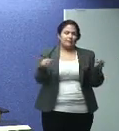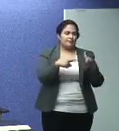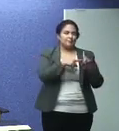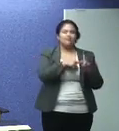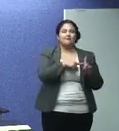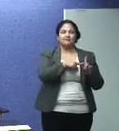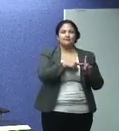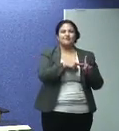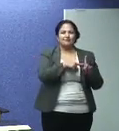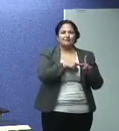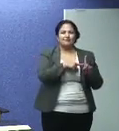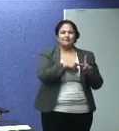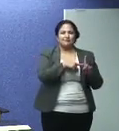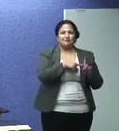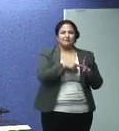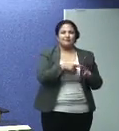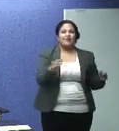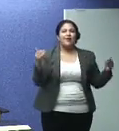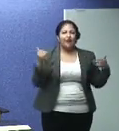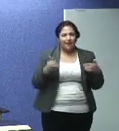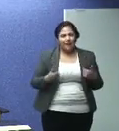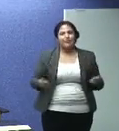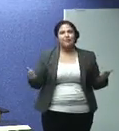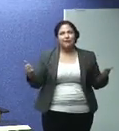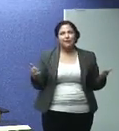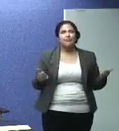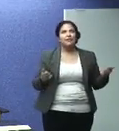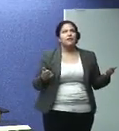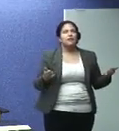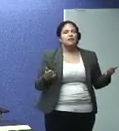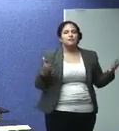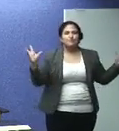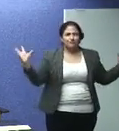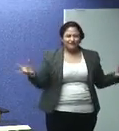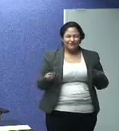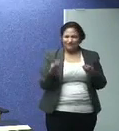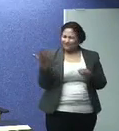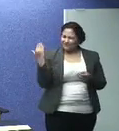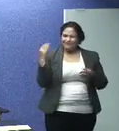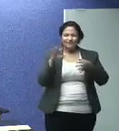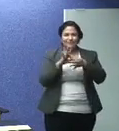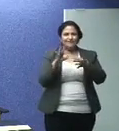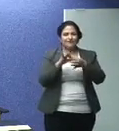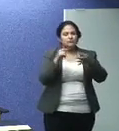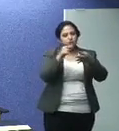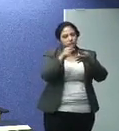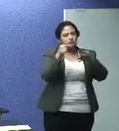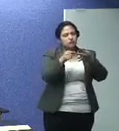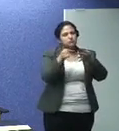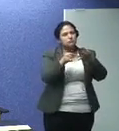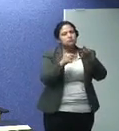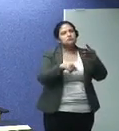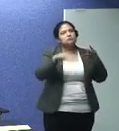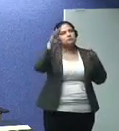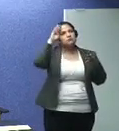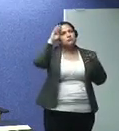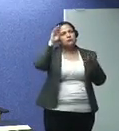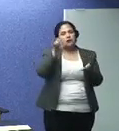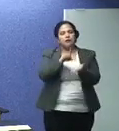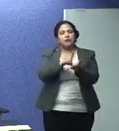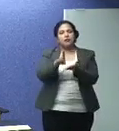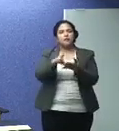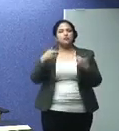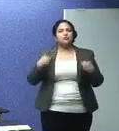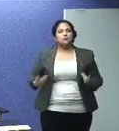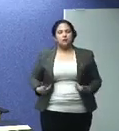cuando llegamos, y ahora sí uno todos estos elementos, y llegamos al momento clave del modelo social y de derechos humanos de la